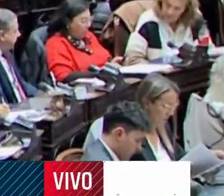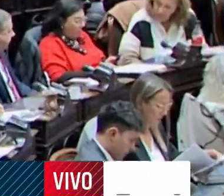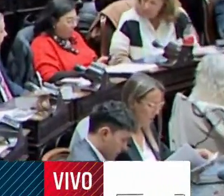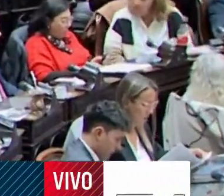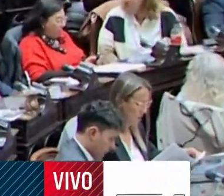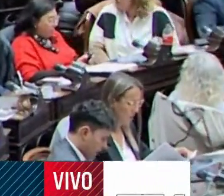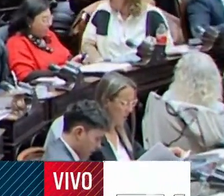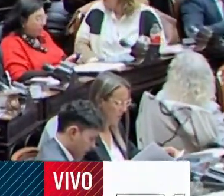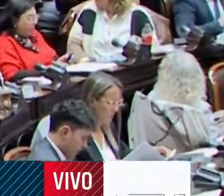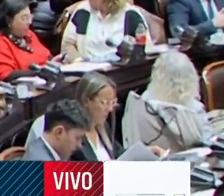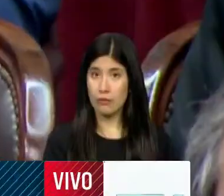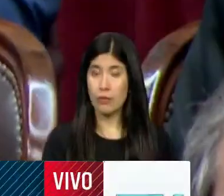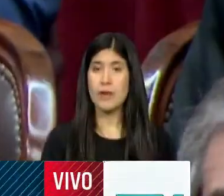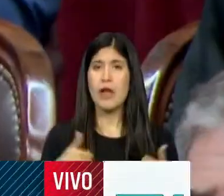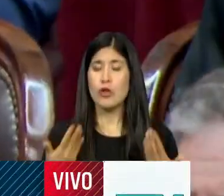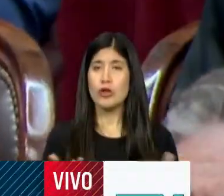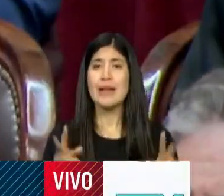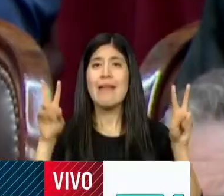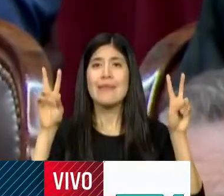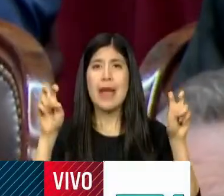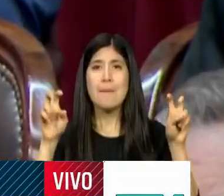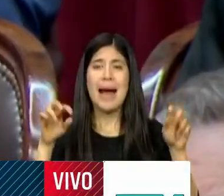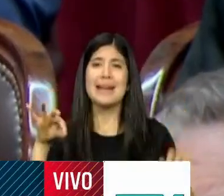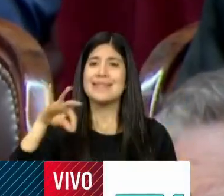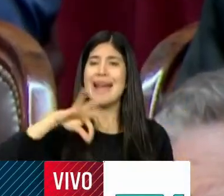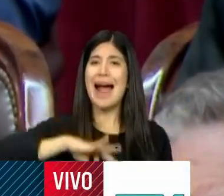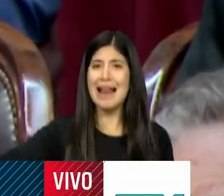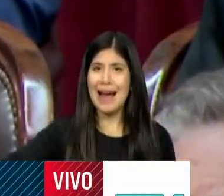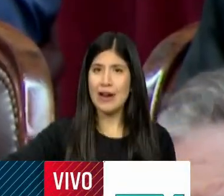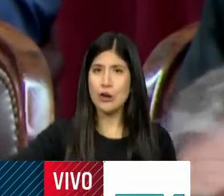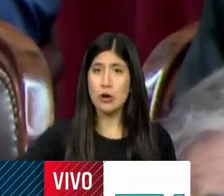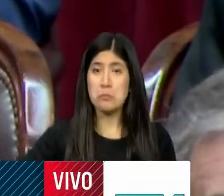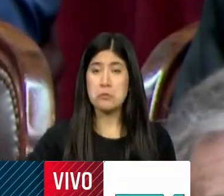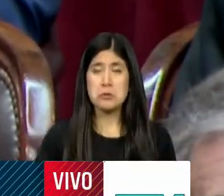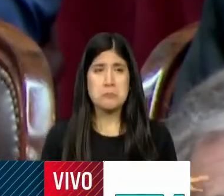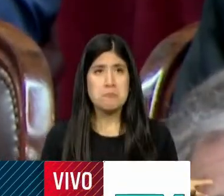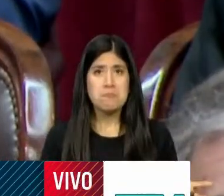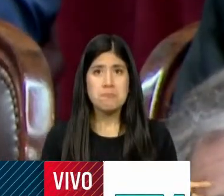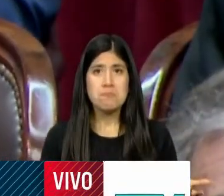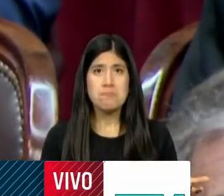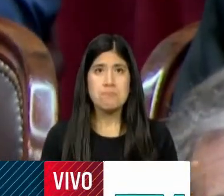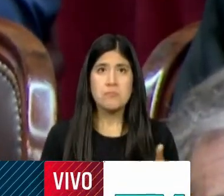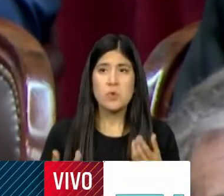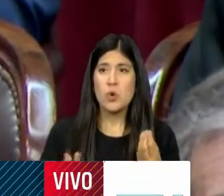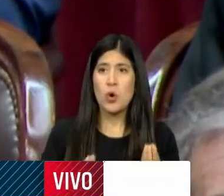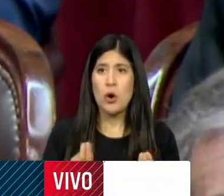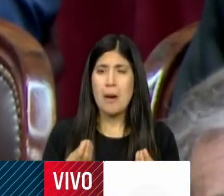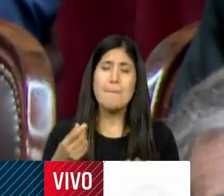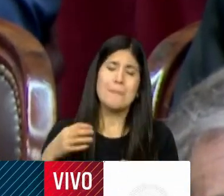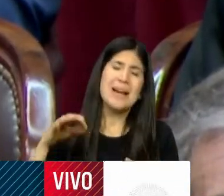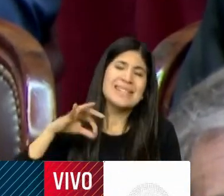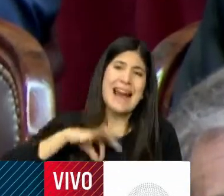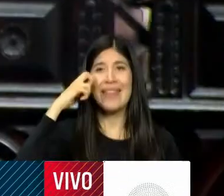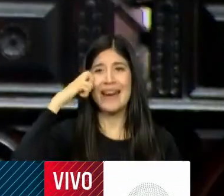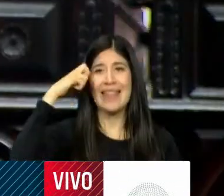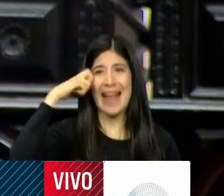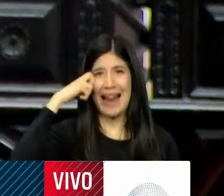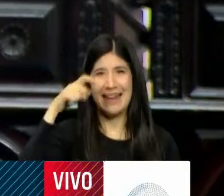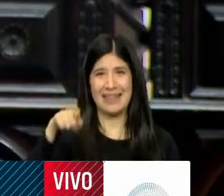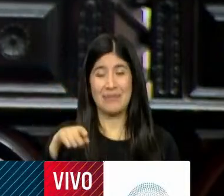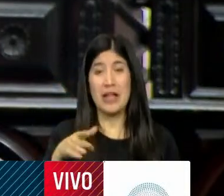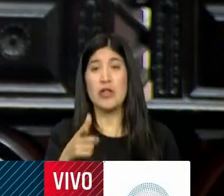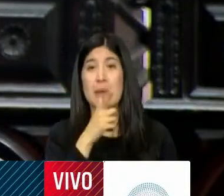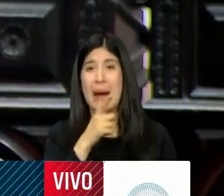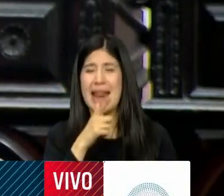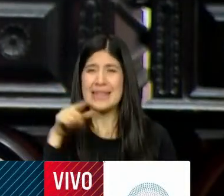proyectos. Con distintos temas, distintos proyectos de resolución y de declaración. A las 11 también hay reunión de la Comisión de